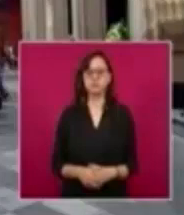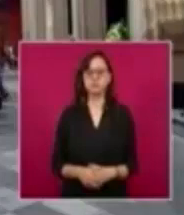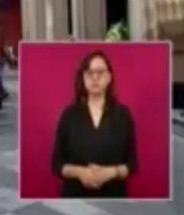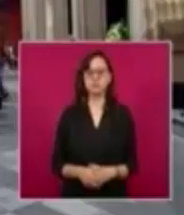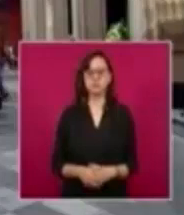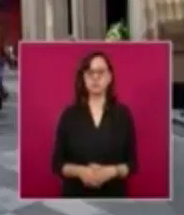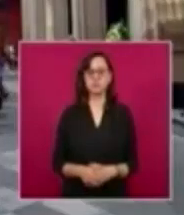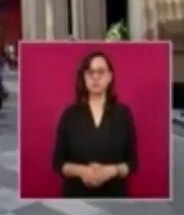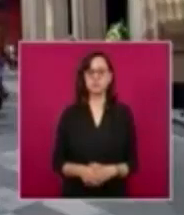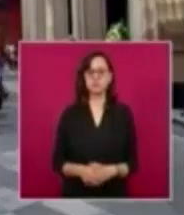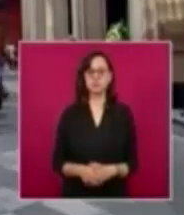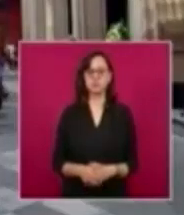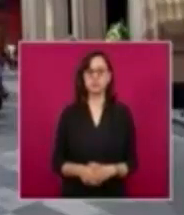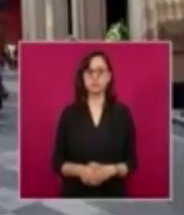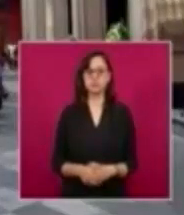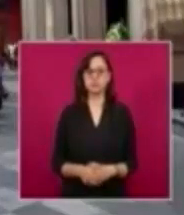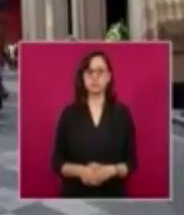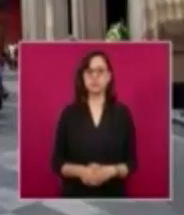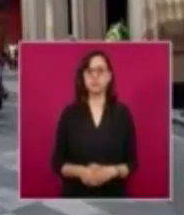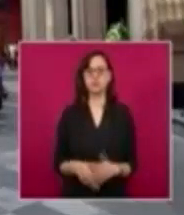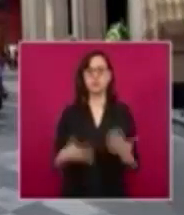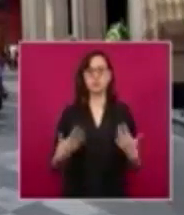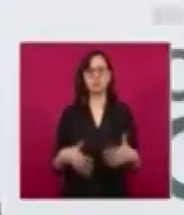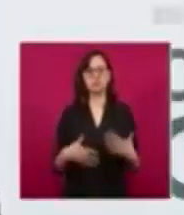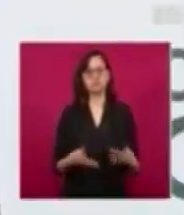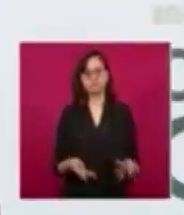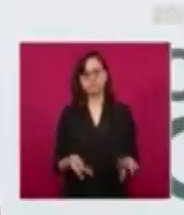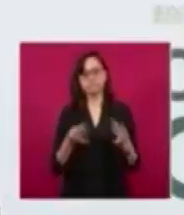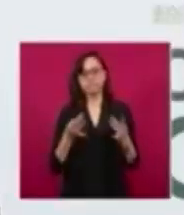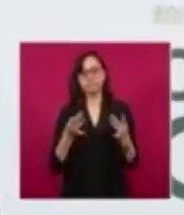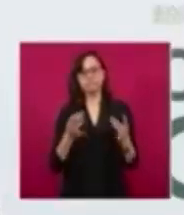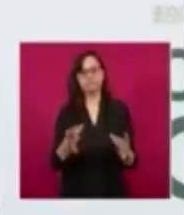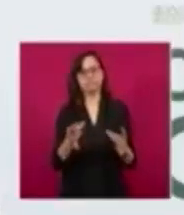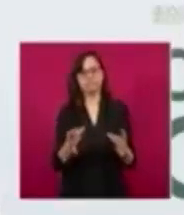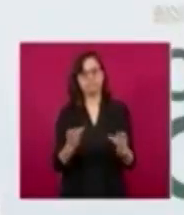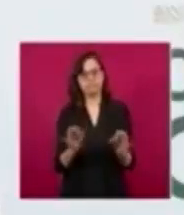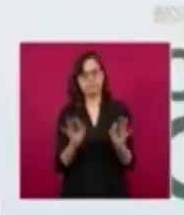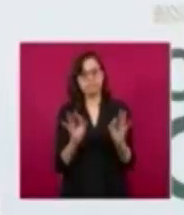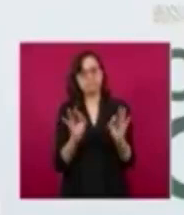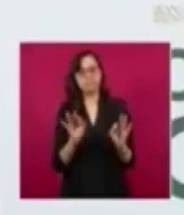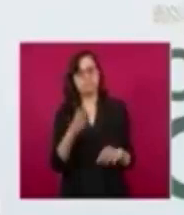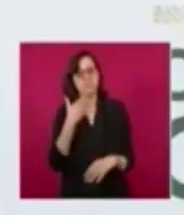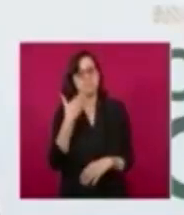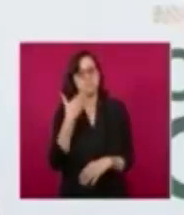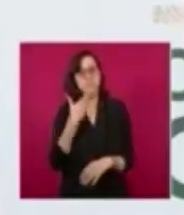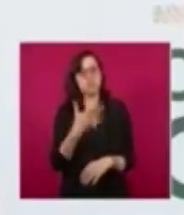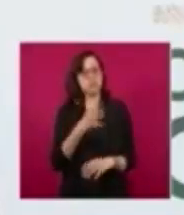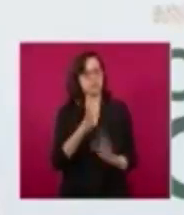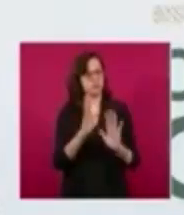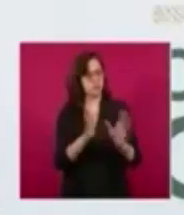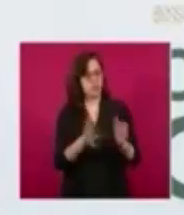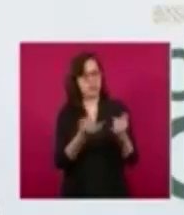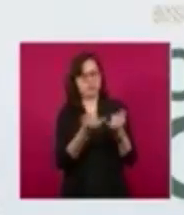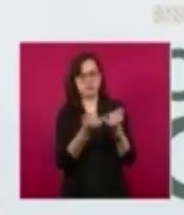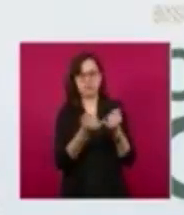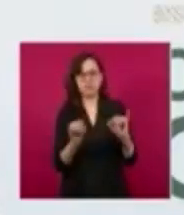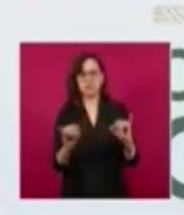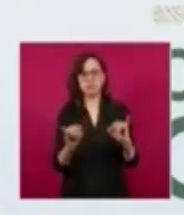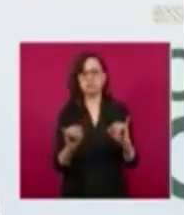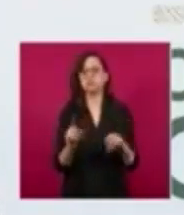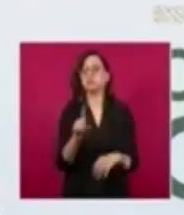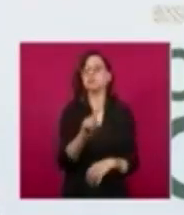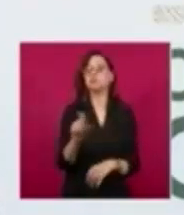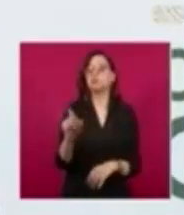pero tal y tal, ¿no? Entonces, para mí es lo más notable, no tanto por el hecho, porque además no conocemos la nueva ley